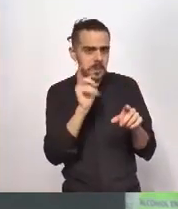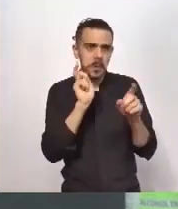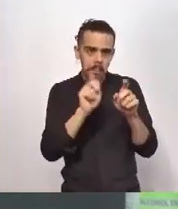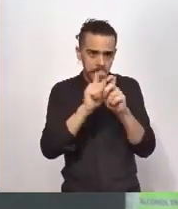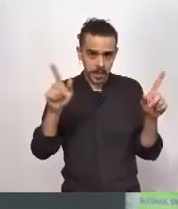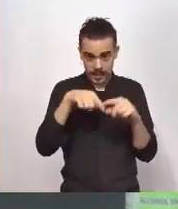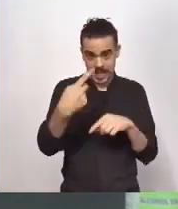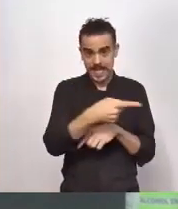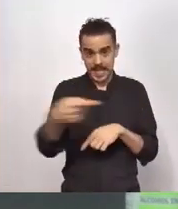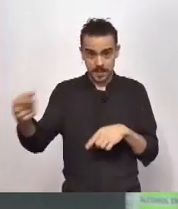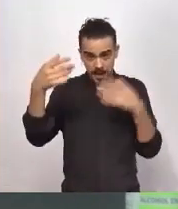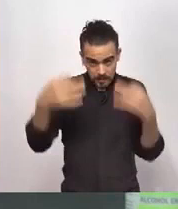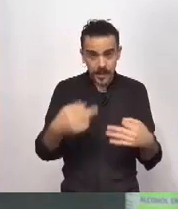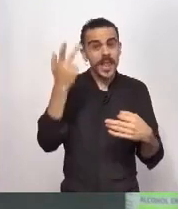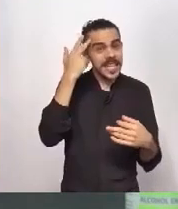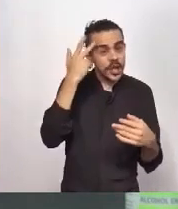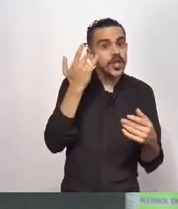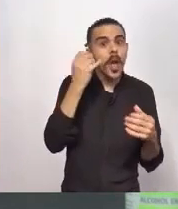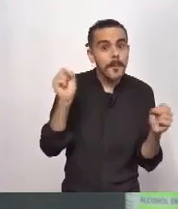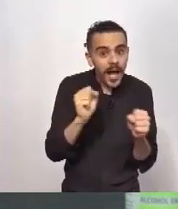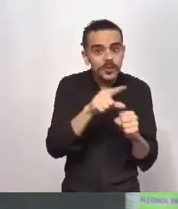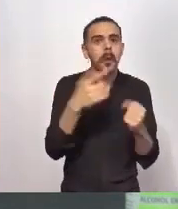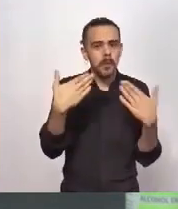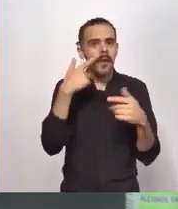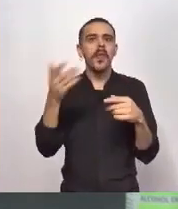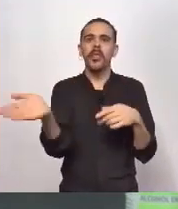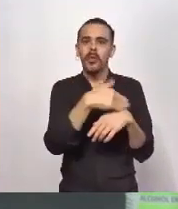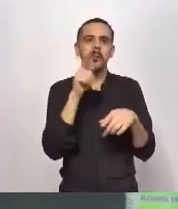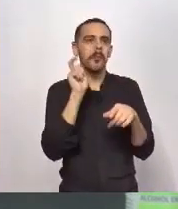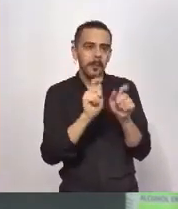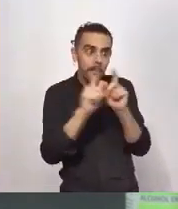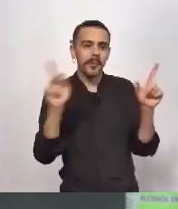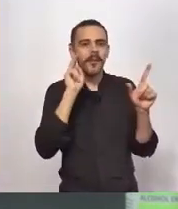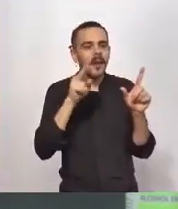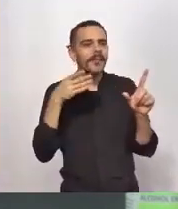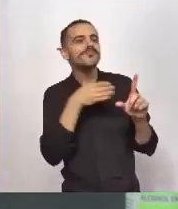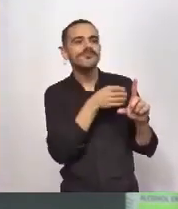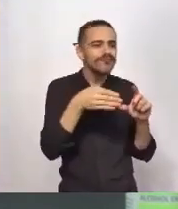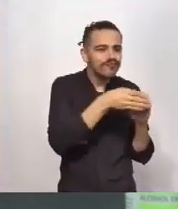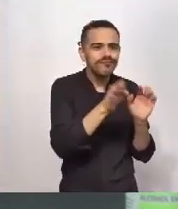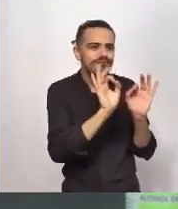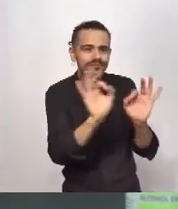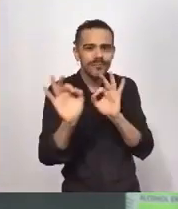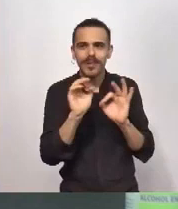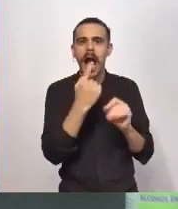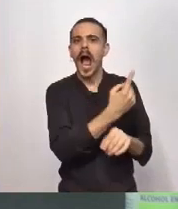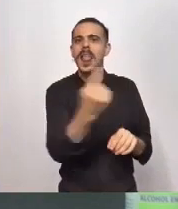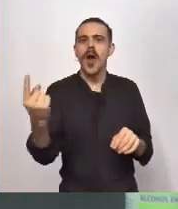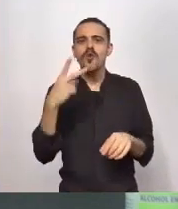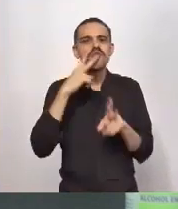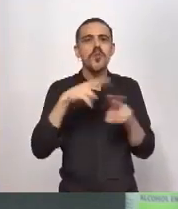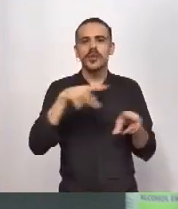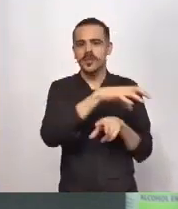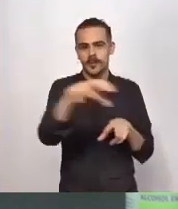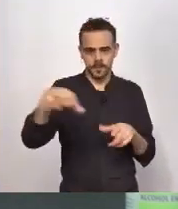poder recorrer virtualmente los museos entrerrianos. También estamos trabajando con la Dirección de Adultos Mayores, dependiente